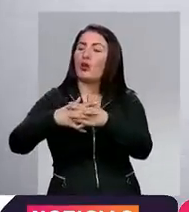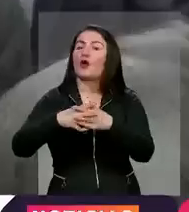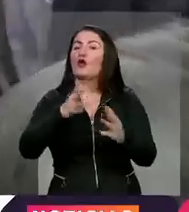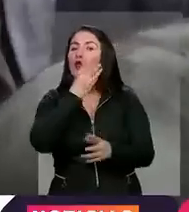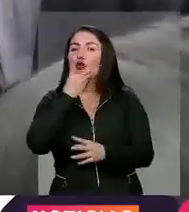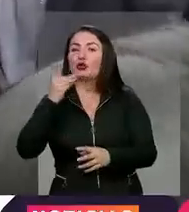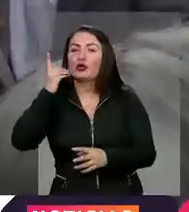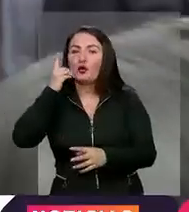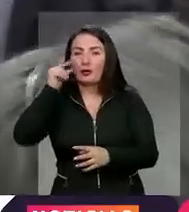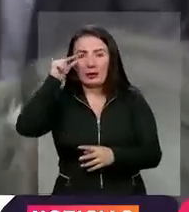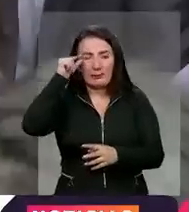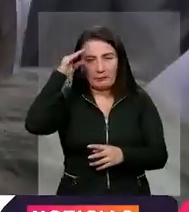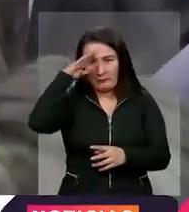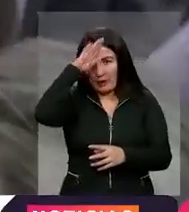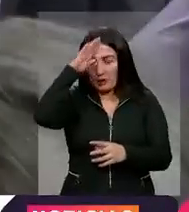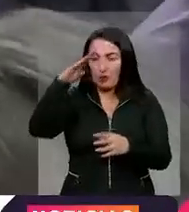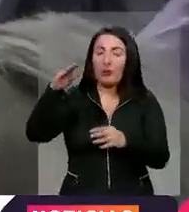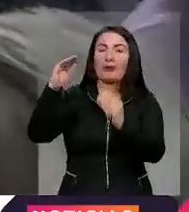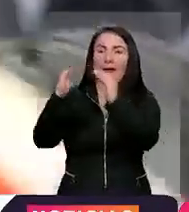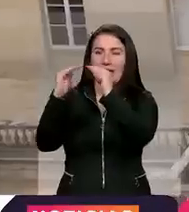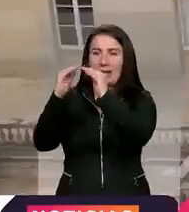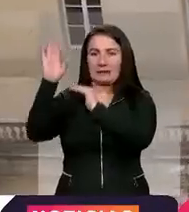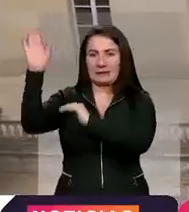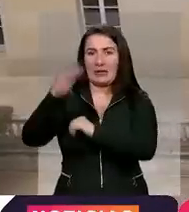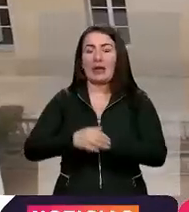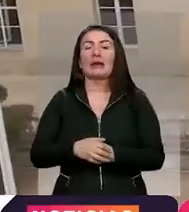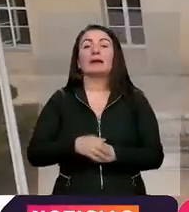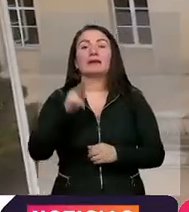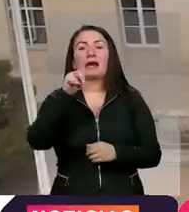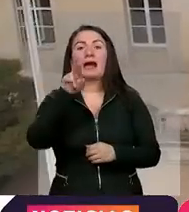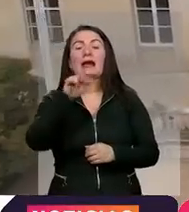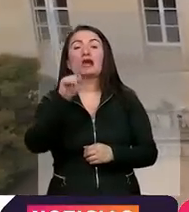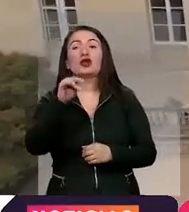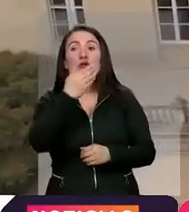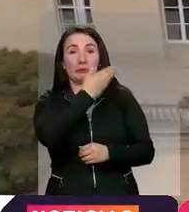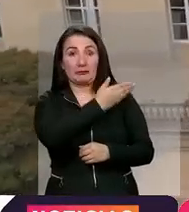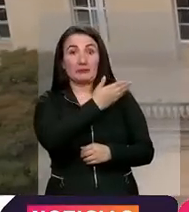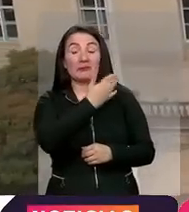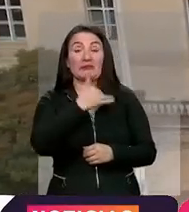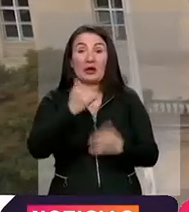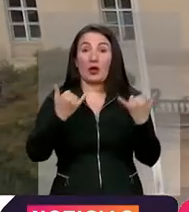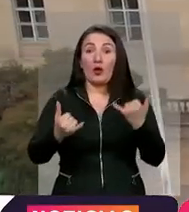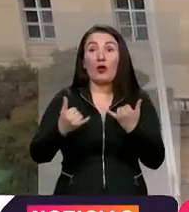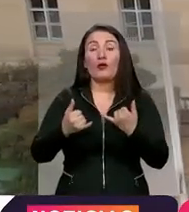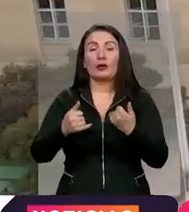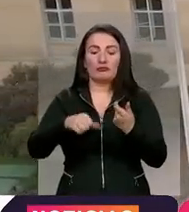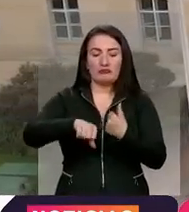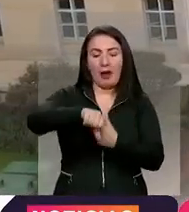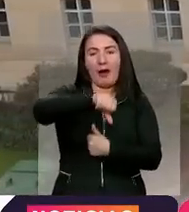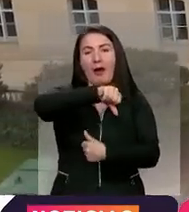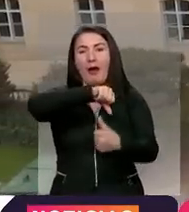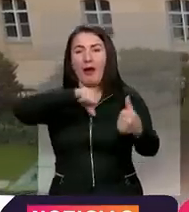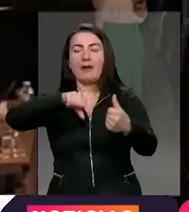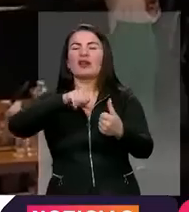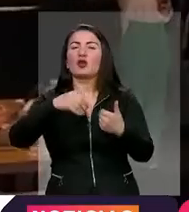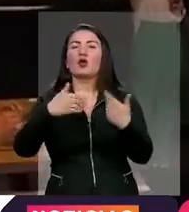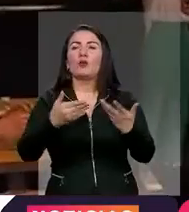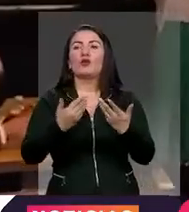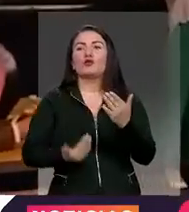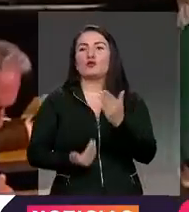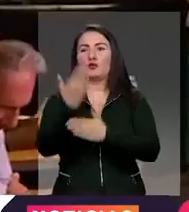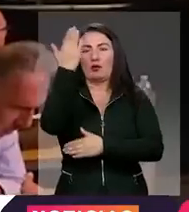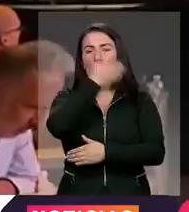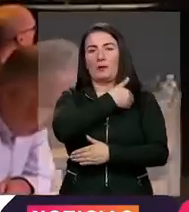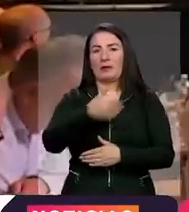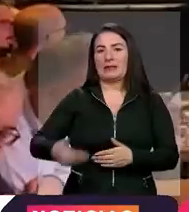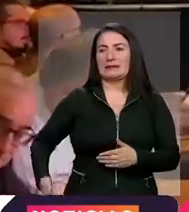Petro y el saliente de Duque en la Casa de Nariño. Desde hoy estarán listos los equipos de transición del poder. Por parte del nuevo